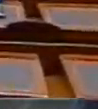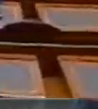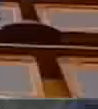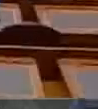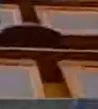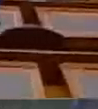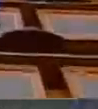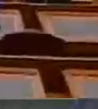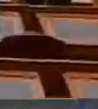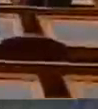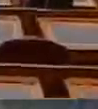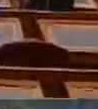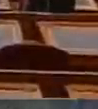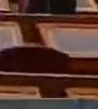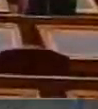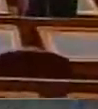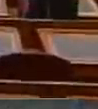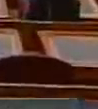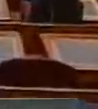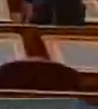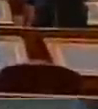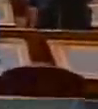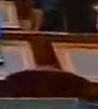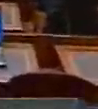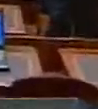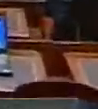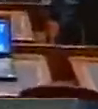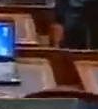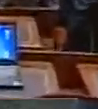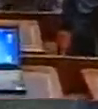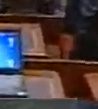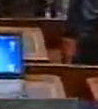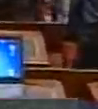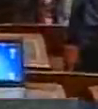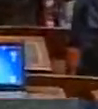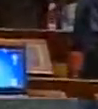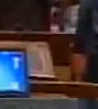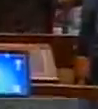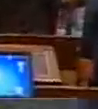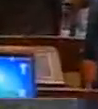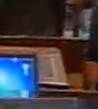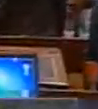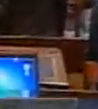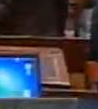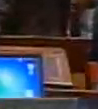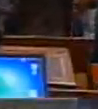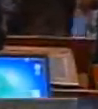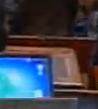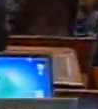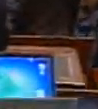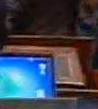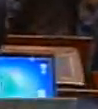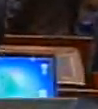promover el desarrollo de todo el país precisamente con las herramientas de la economía. Y